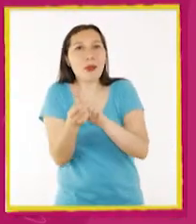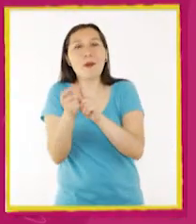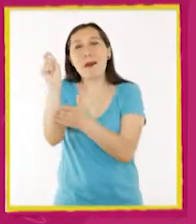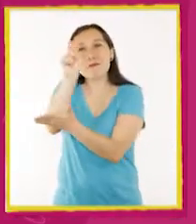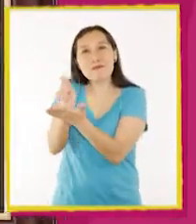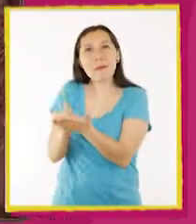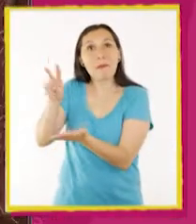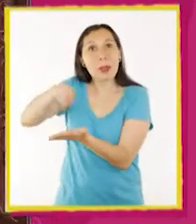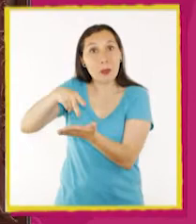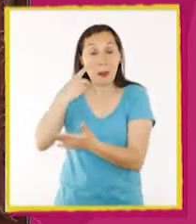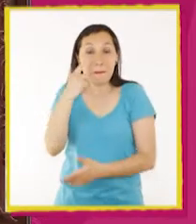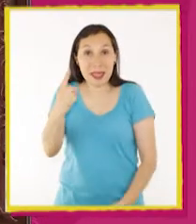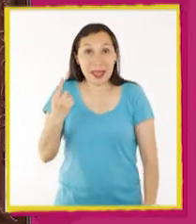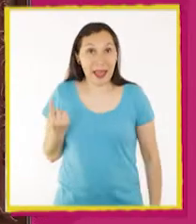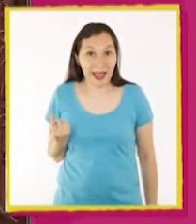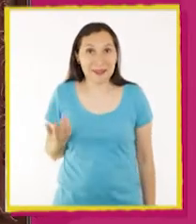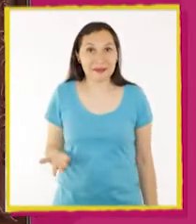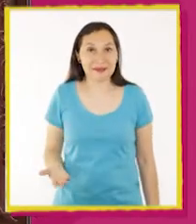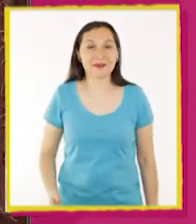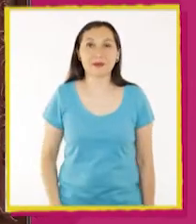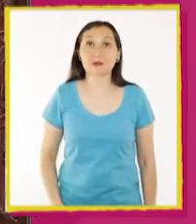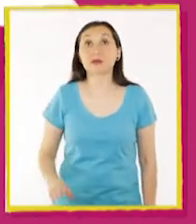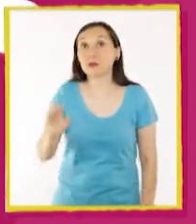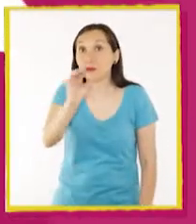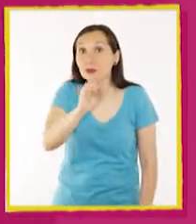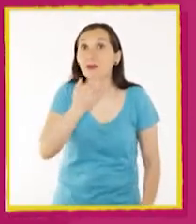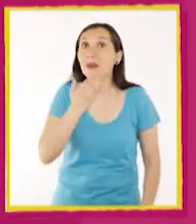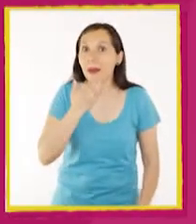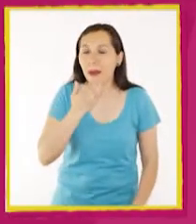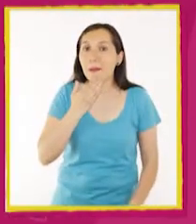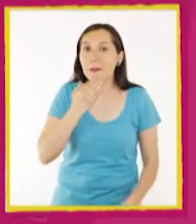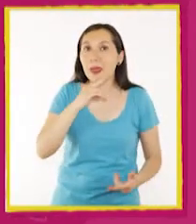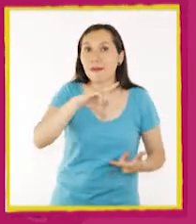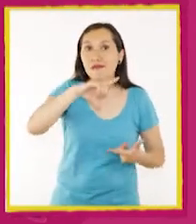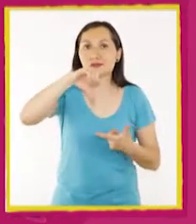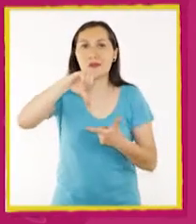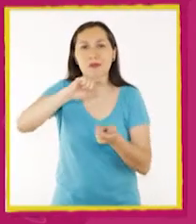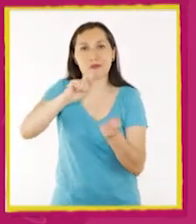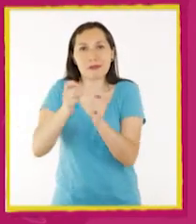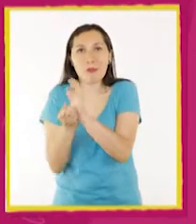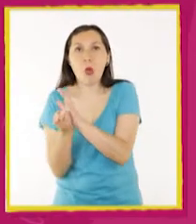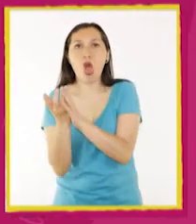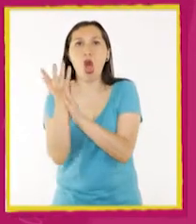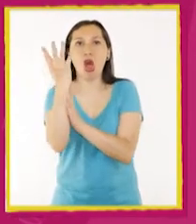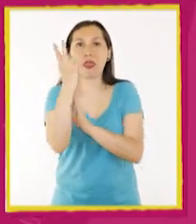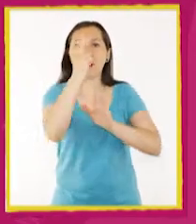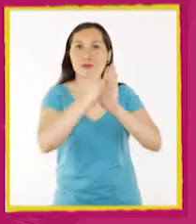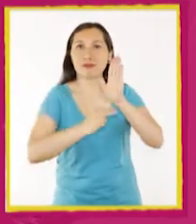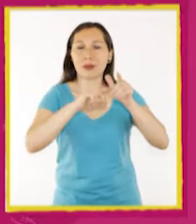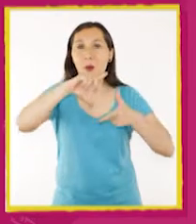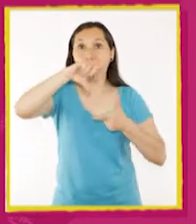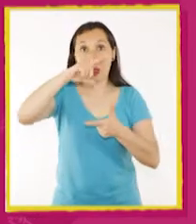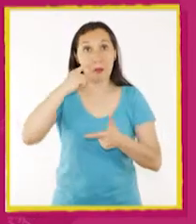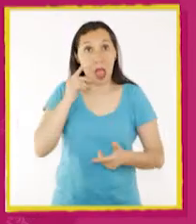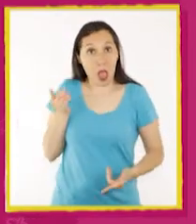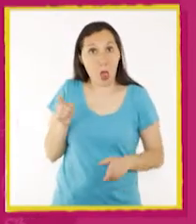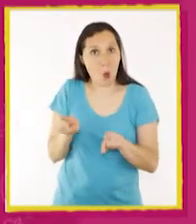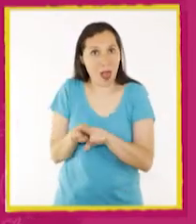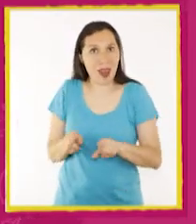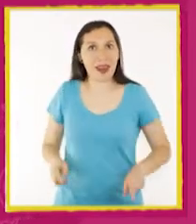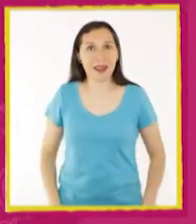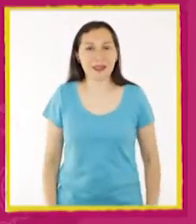esta pintura. ¡Miren! O también versiones modernizadas del cuadro, como